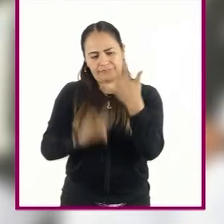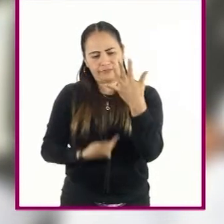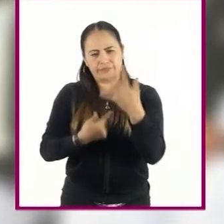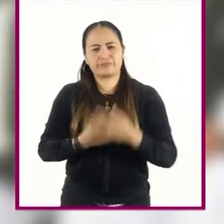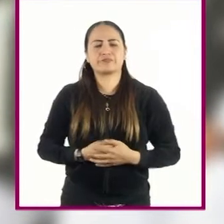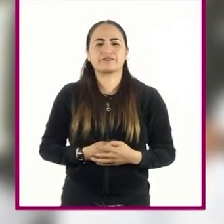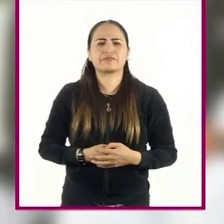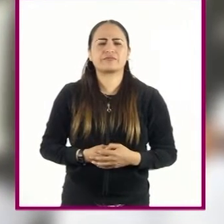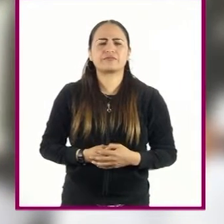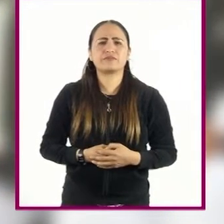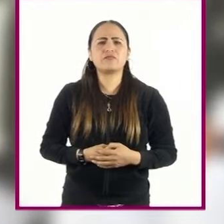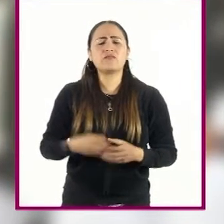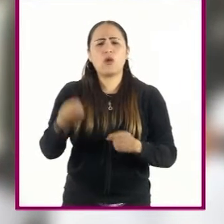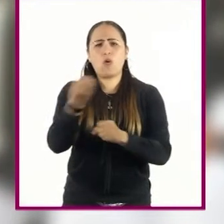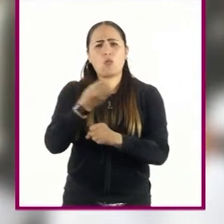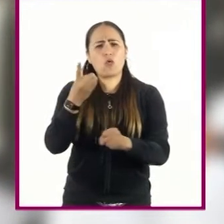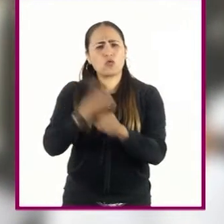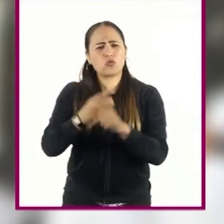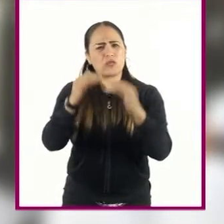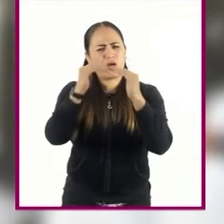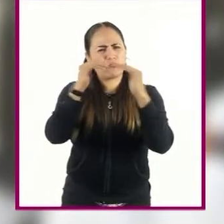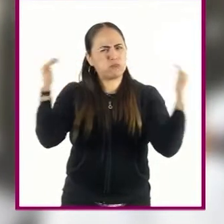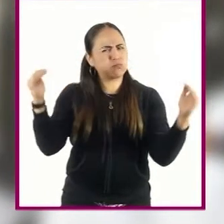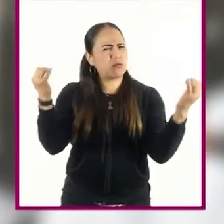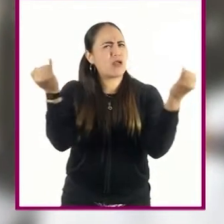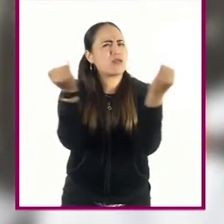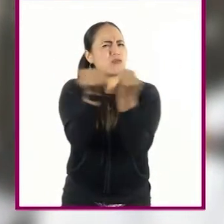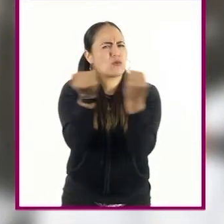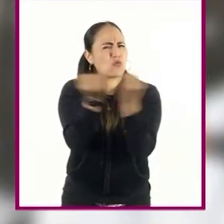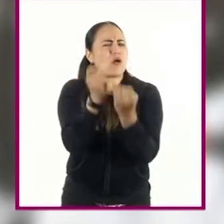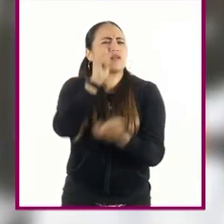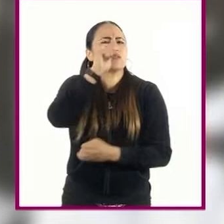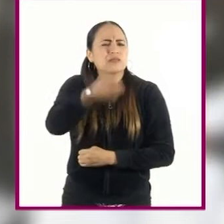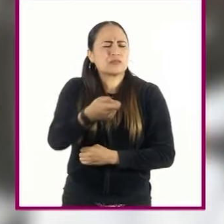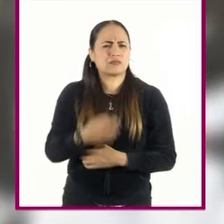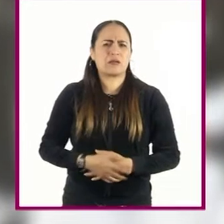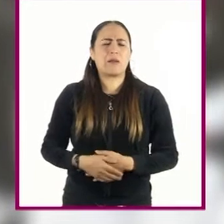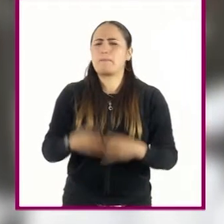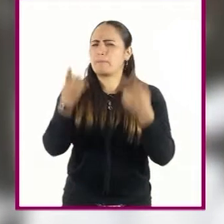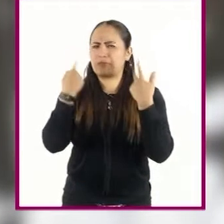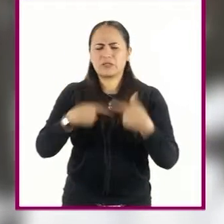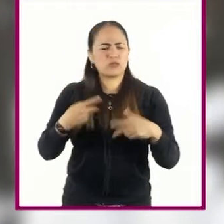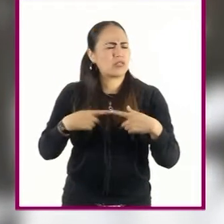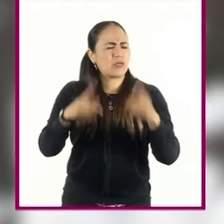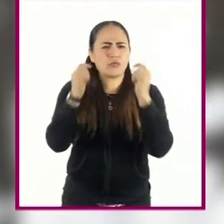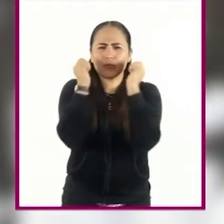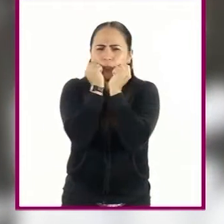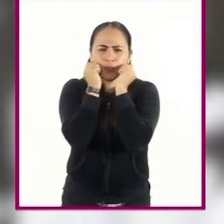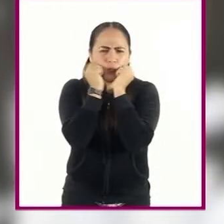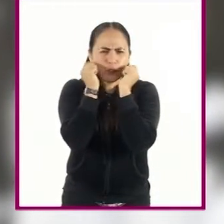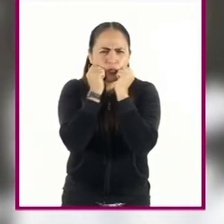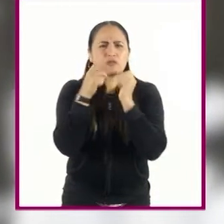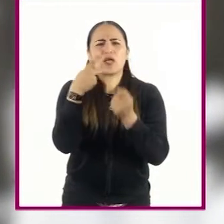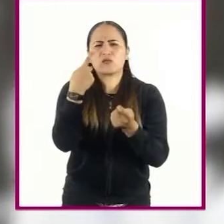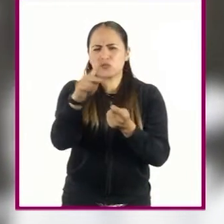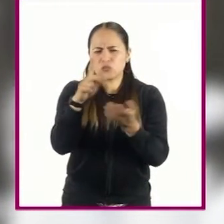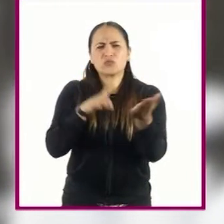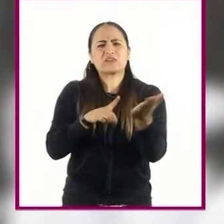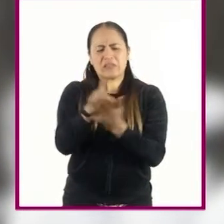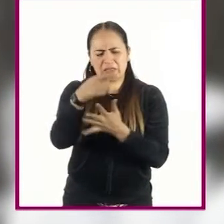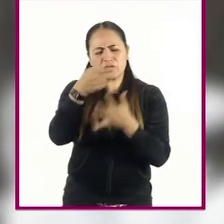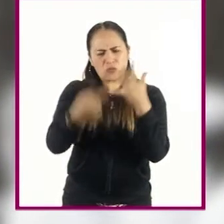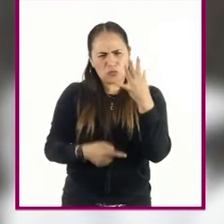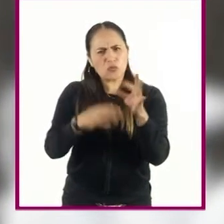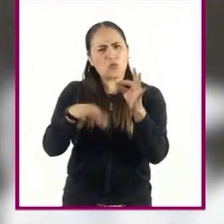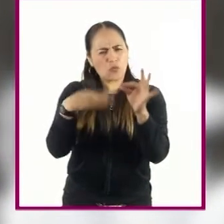hablamos de igualdad de oportunidades, nos referimos a que cualquier persona, sin importar su condición, puede ejercer sus derechos y tenga